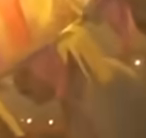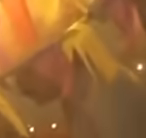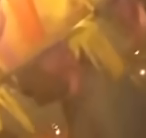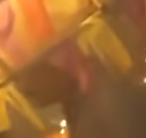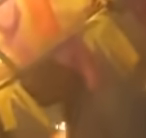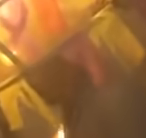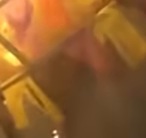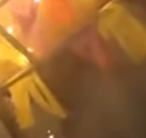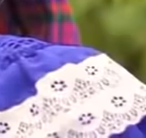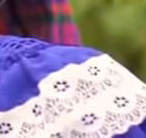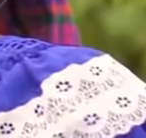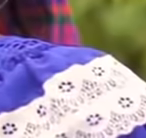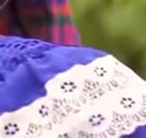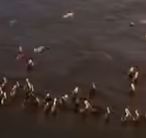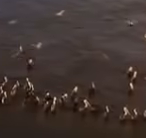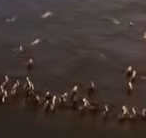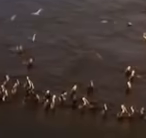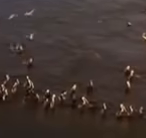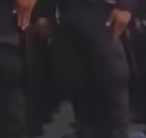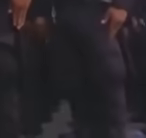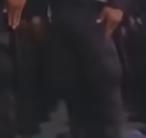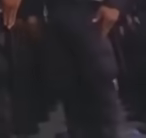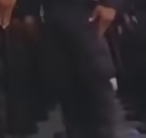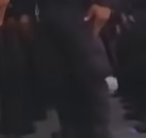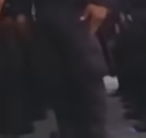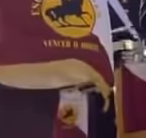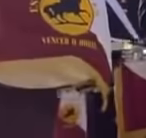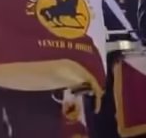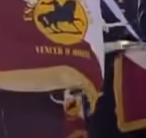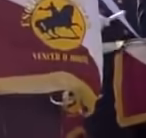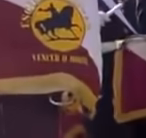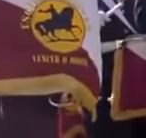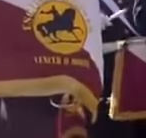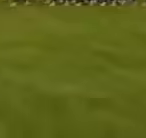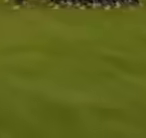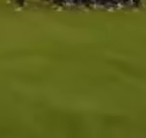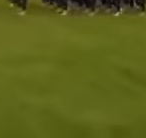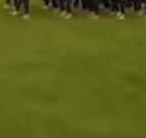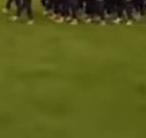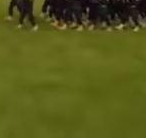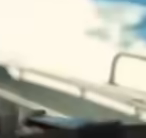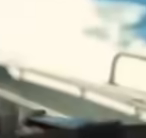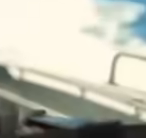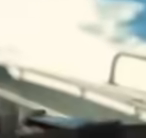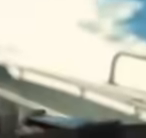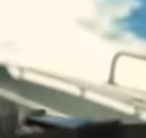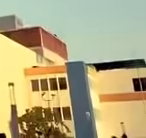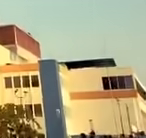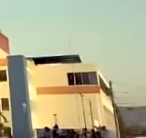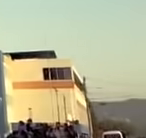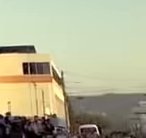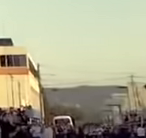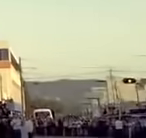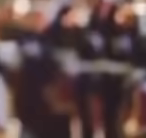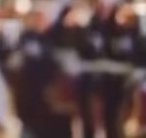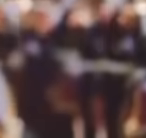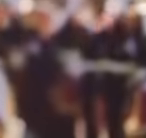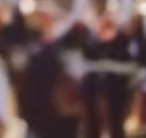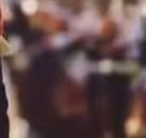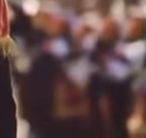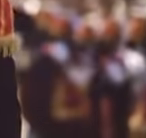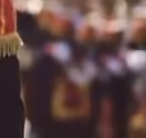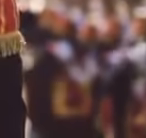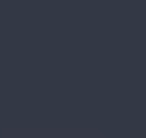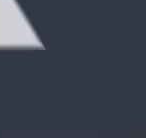y televisión. A continuación, Nación de Héroes, el desfile en honor a nuestra independencia patria.